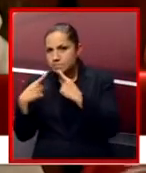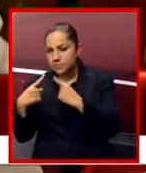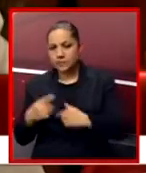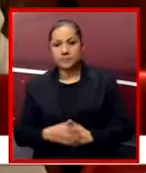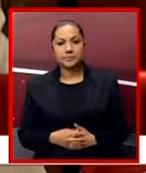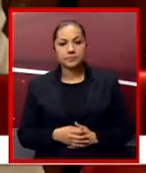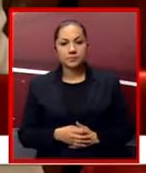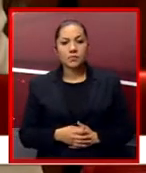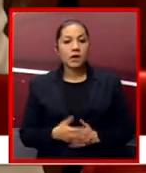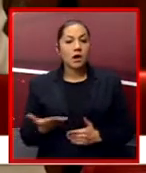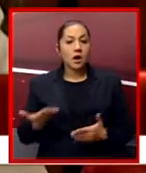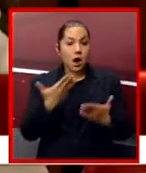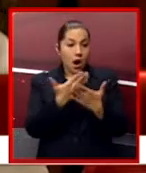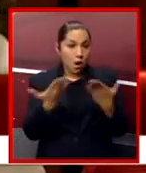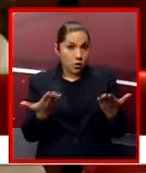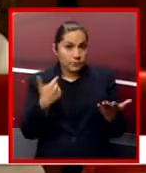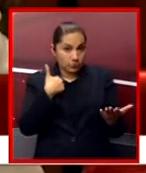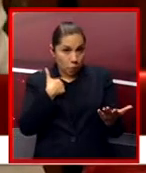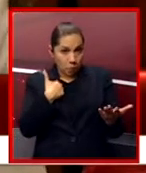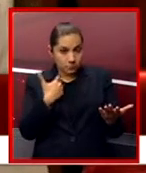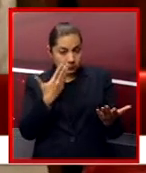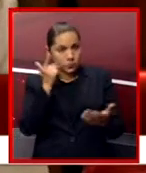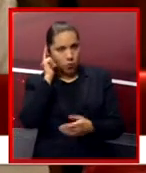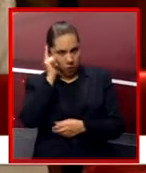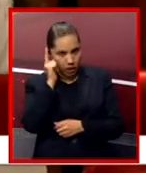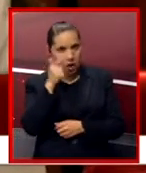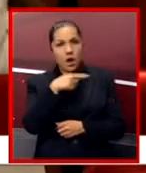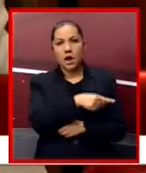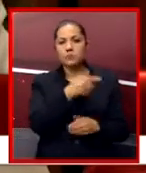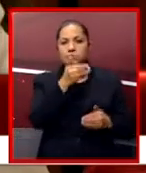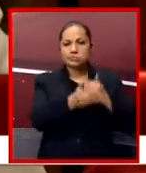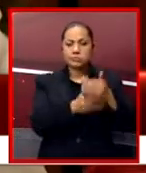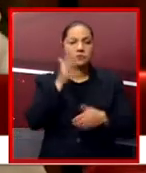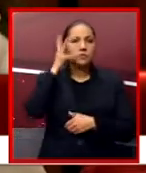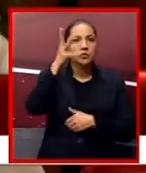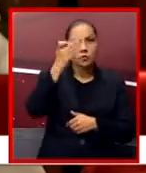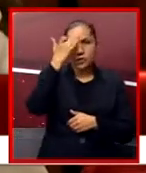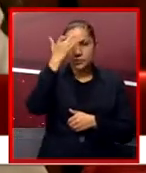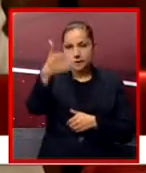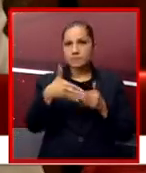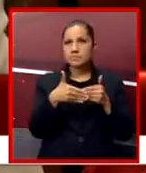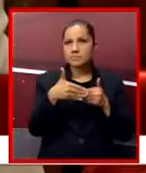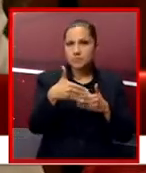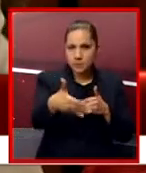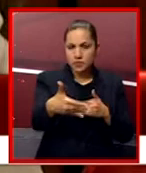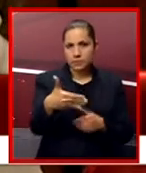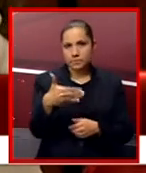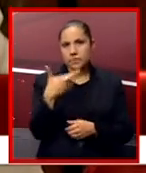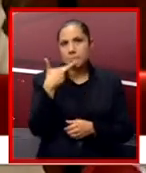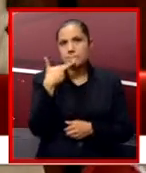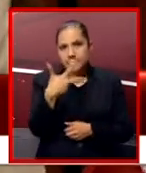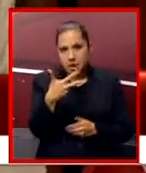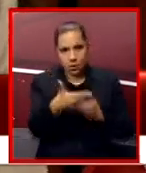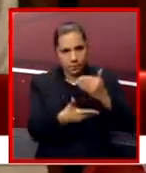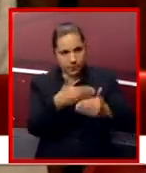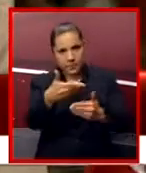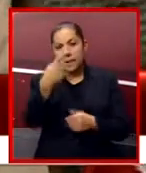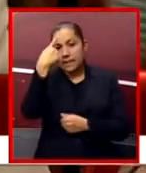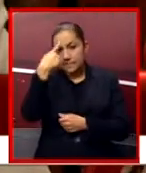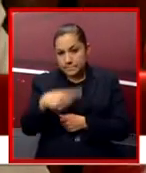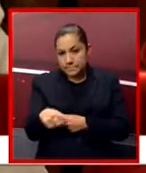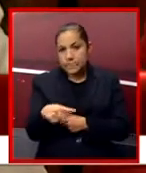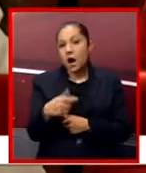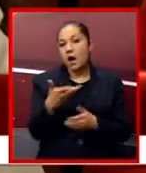la economía. Yo espero que vengan mejores tiempos a partir de la nueva elección, que haya